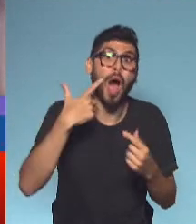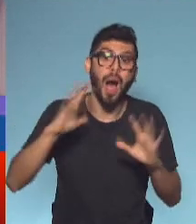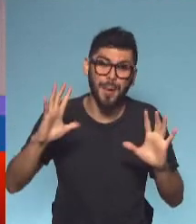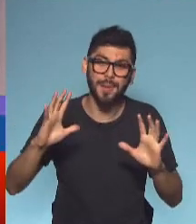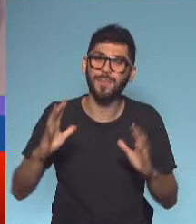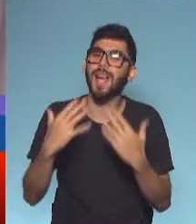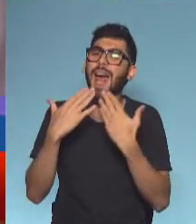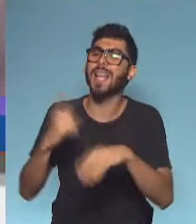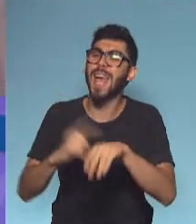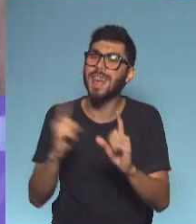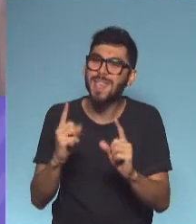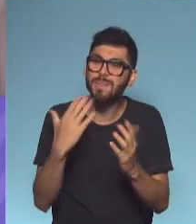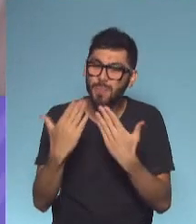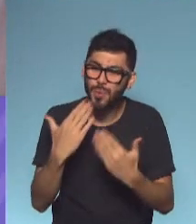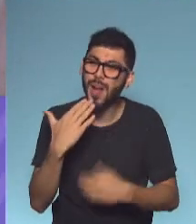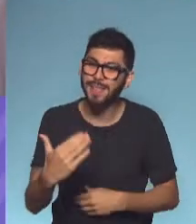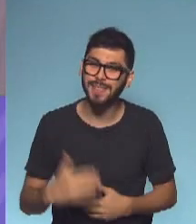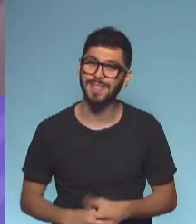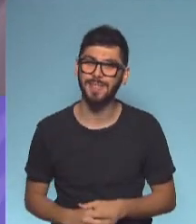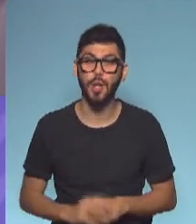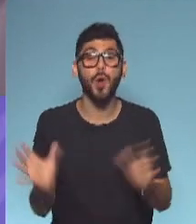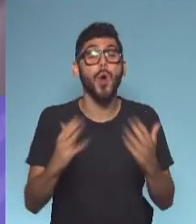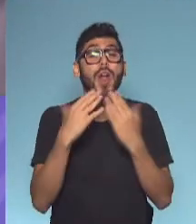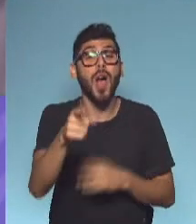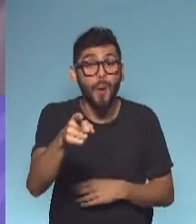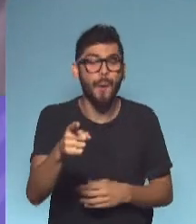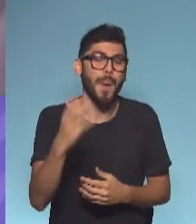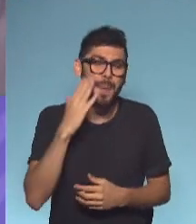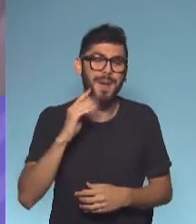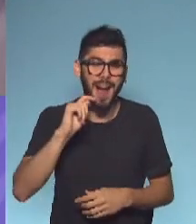tiempo. Lo saludamos desde la televisión pública. A usted, muy amable por todo. Gracias.